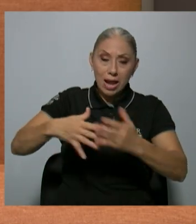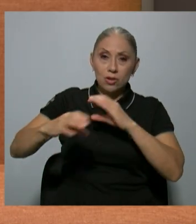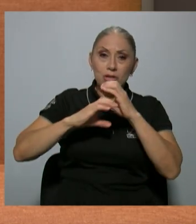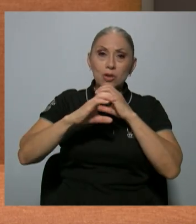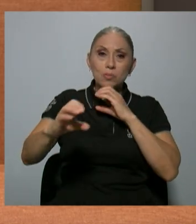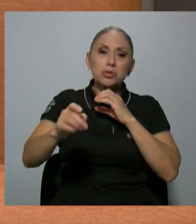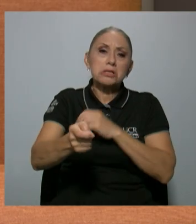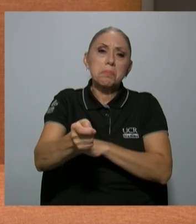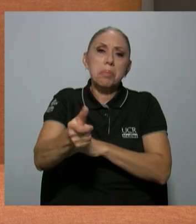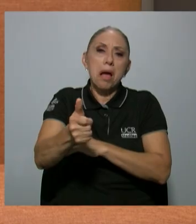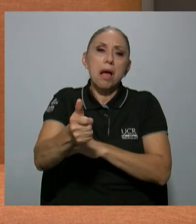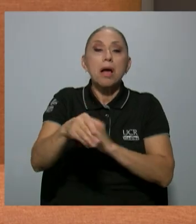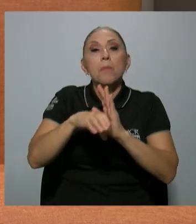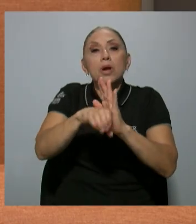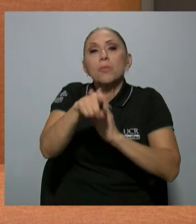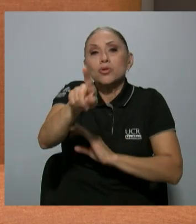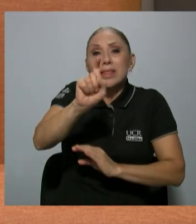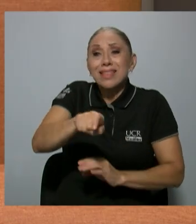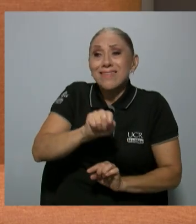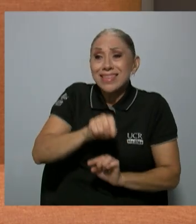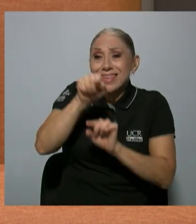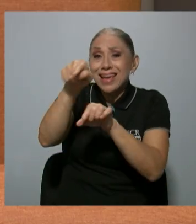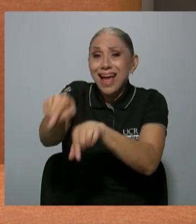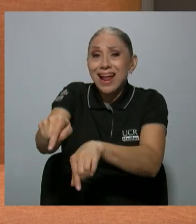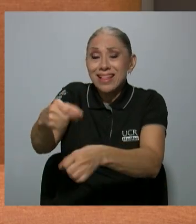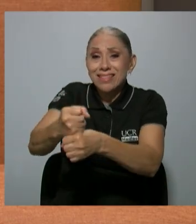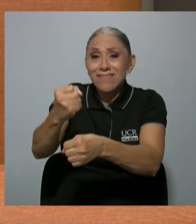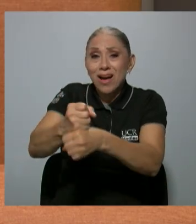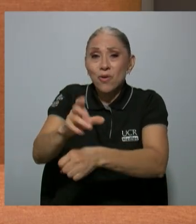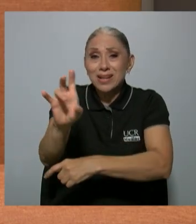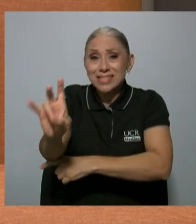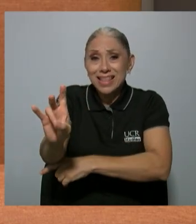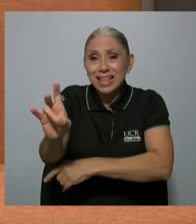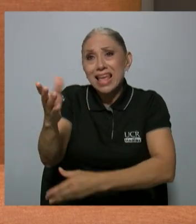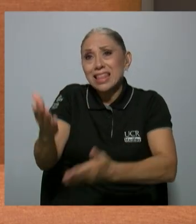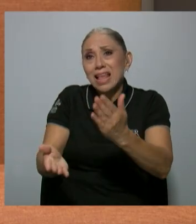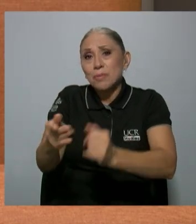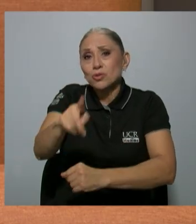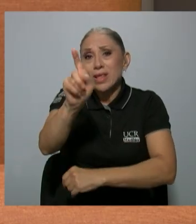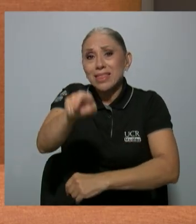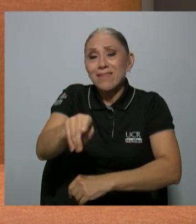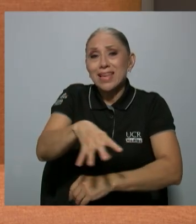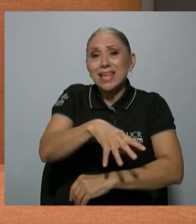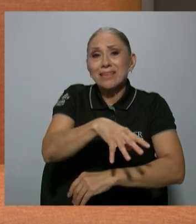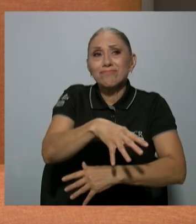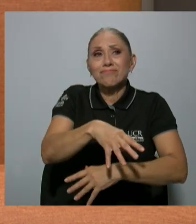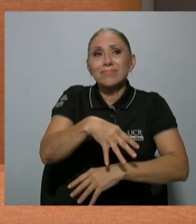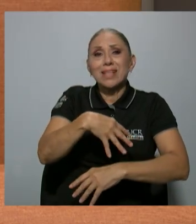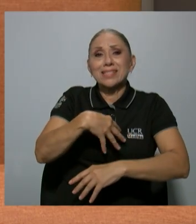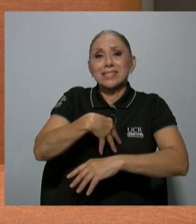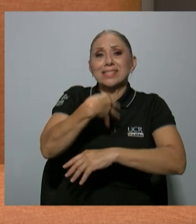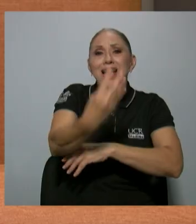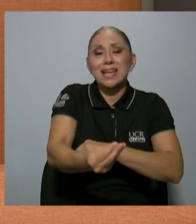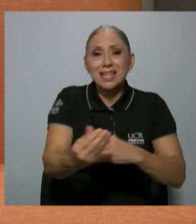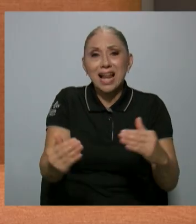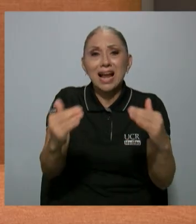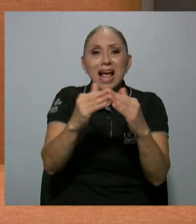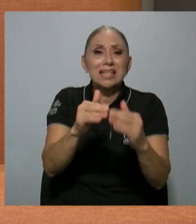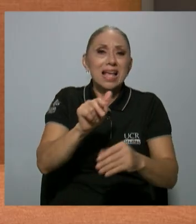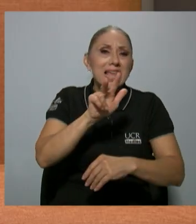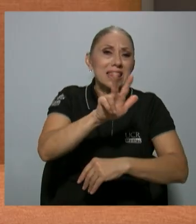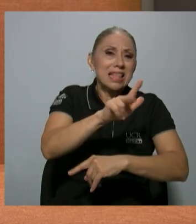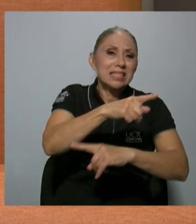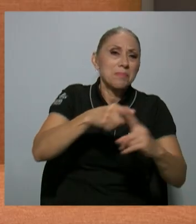tenés que llegar al trabajo a alguna hora, si tenés que llegar a las 7, probablemente tenés que salir a las 3:30, 4 de la mañana para poder llegar al trabajo a tiempo. A mí me